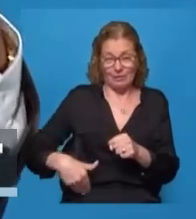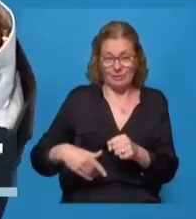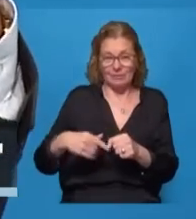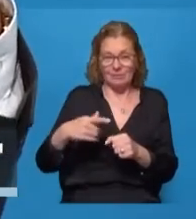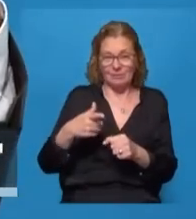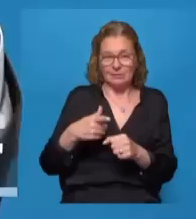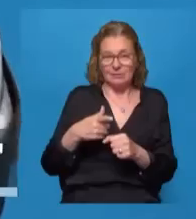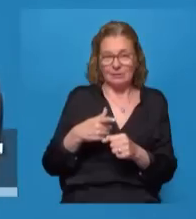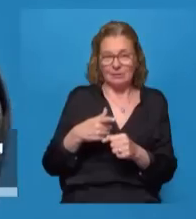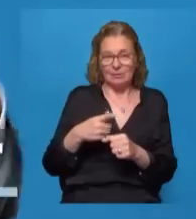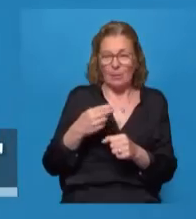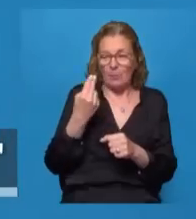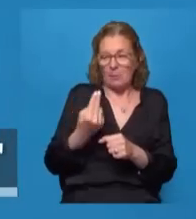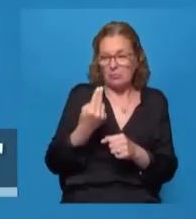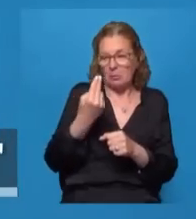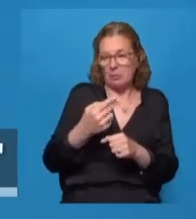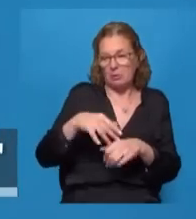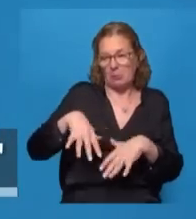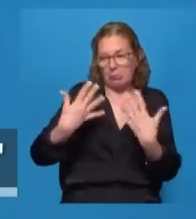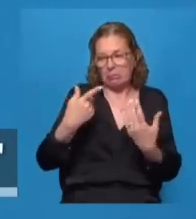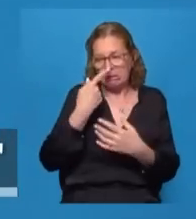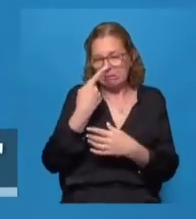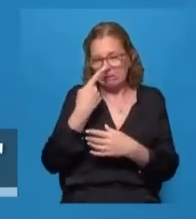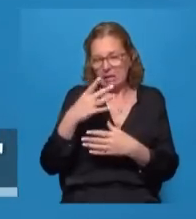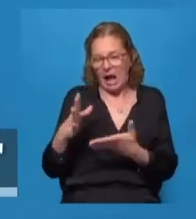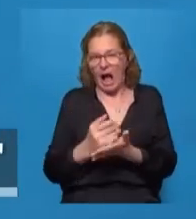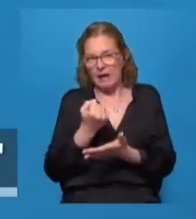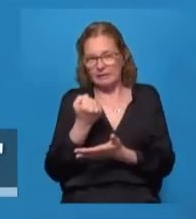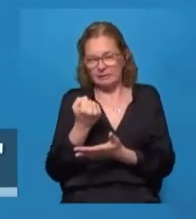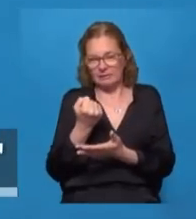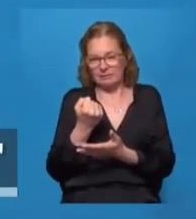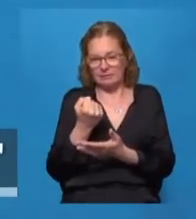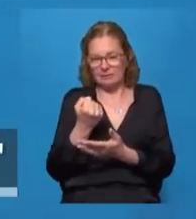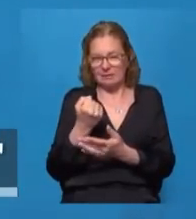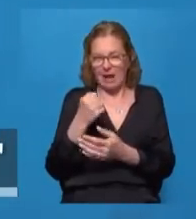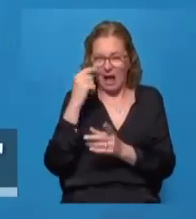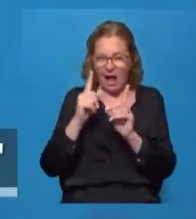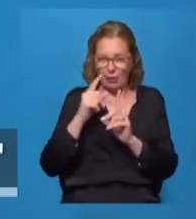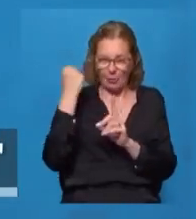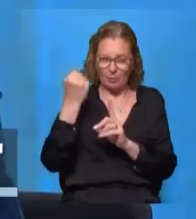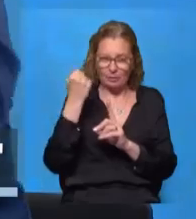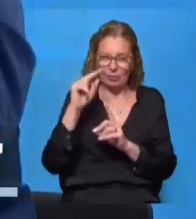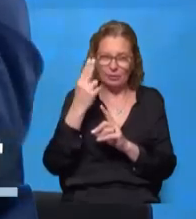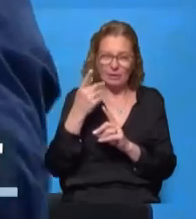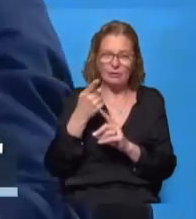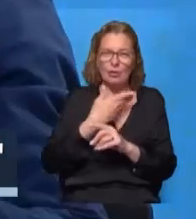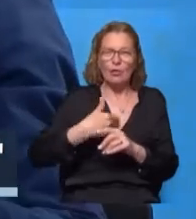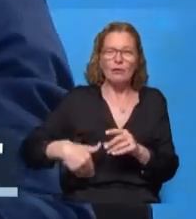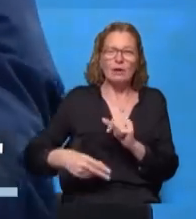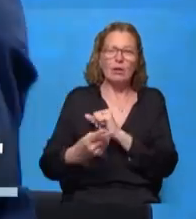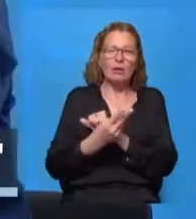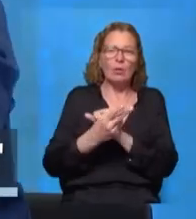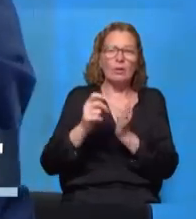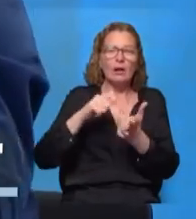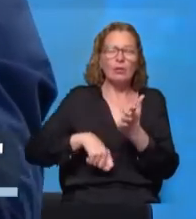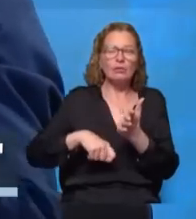ido permitiendo que intereses muy importantes se apoderen de recursos esenciales del país aquellos gobiernos que defienden este tipo de